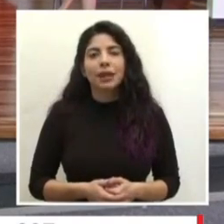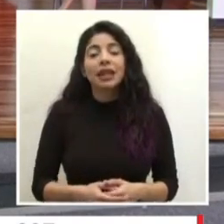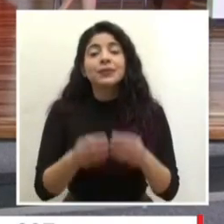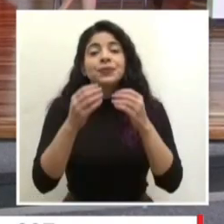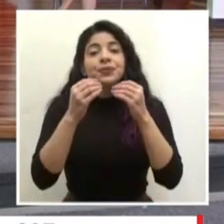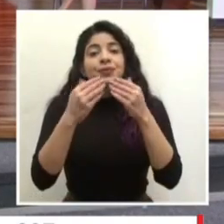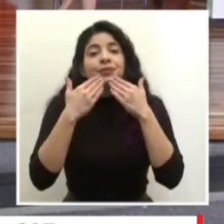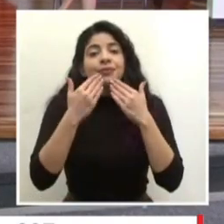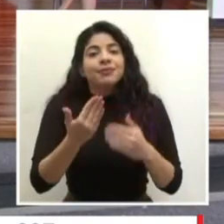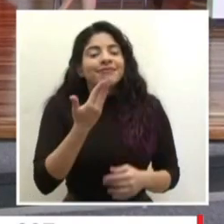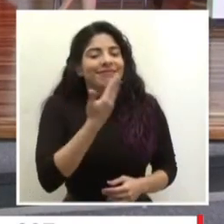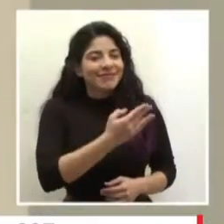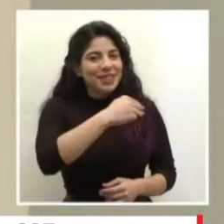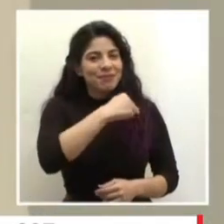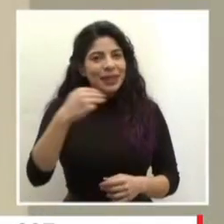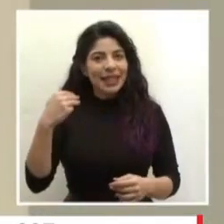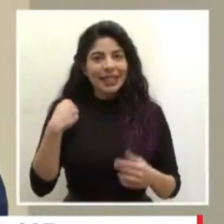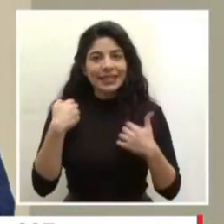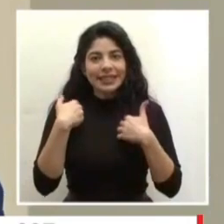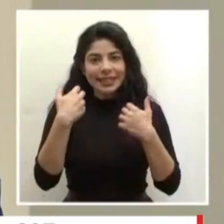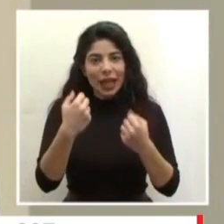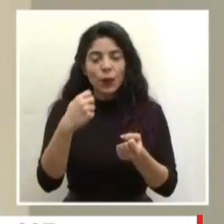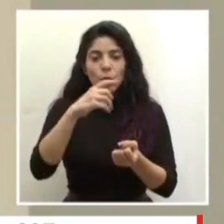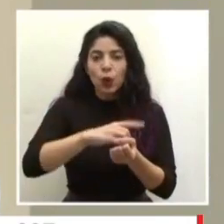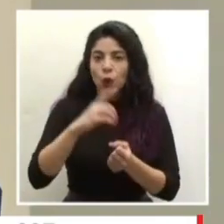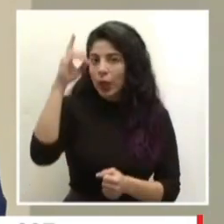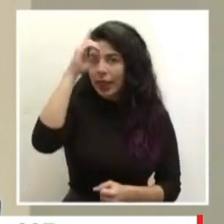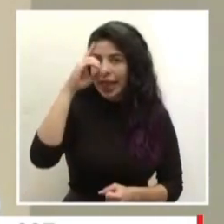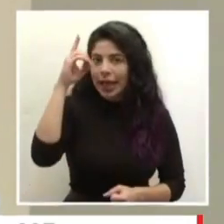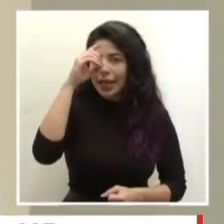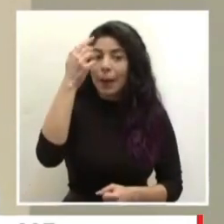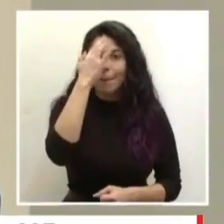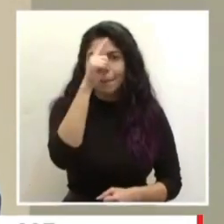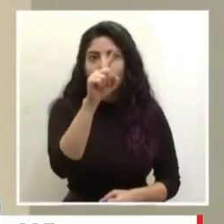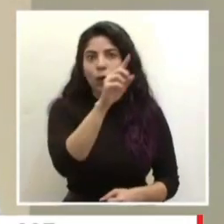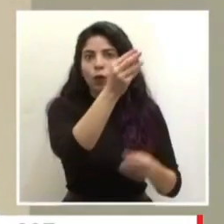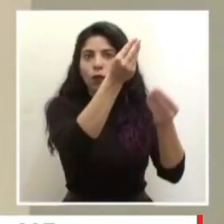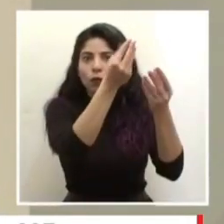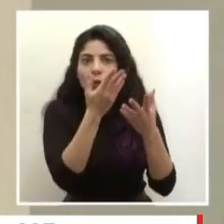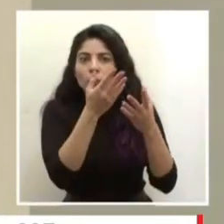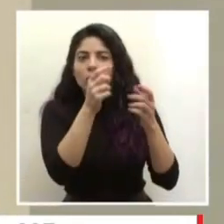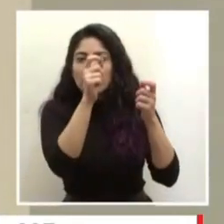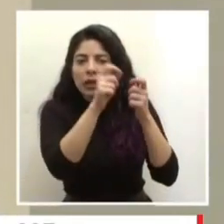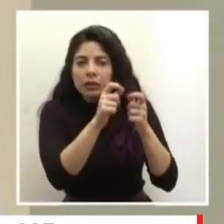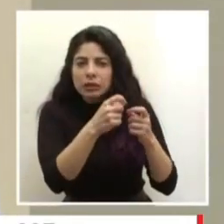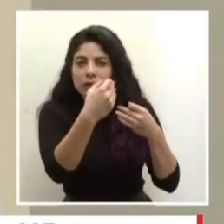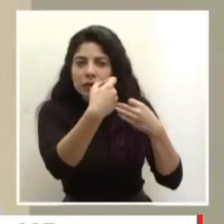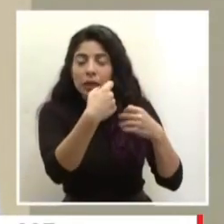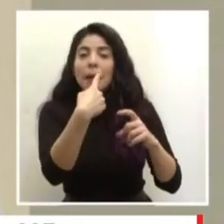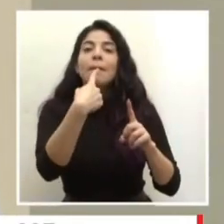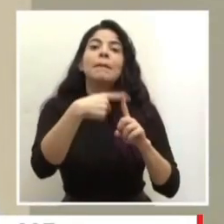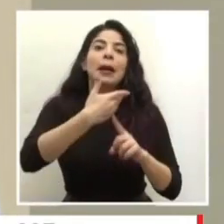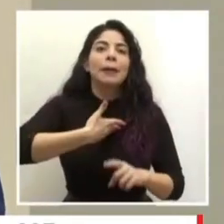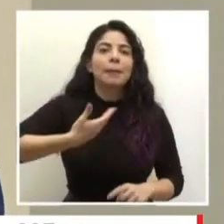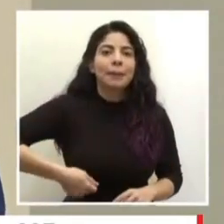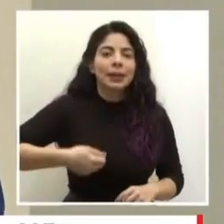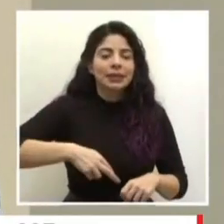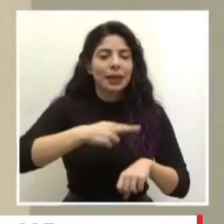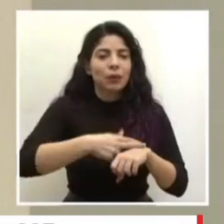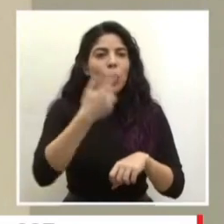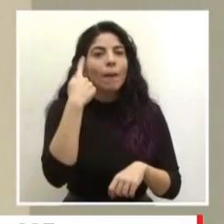Muchas gracias al ministro de Salud, el doctor Daniel Salas, por el reporte y el detalle ofrecido, también al presidente de la